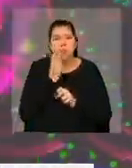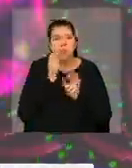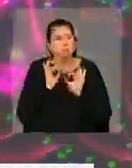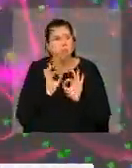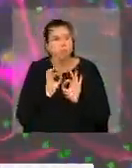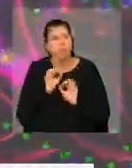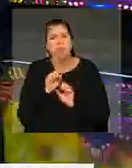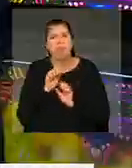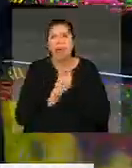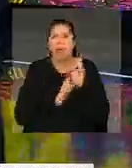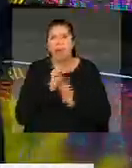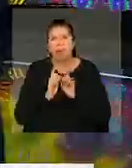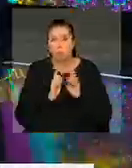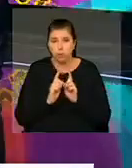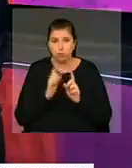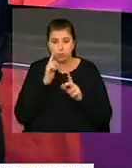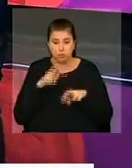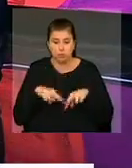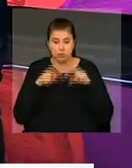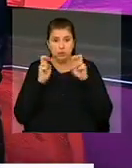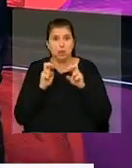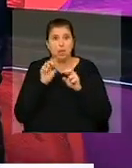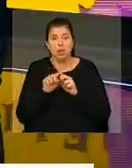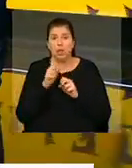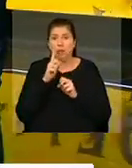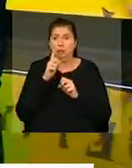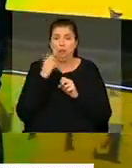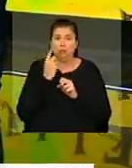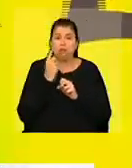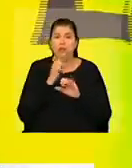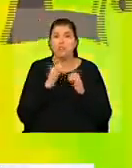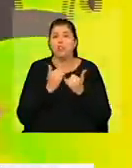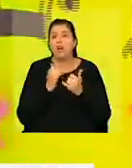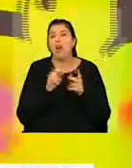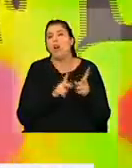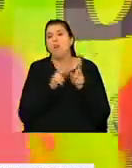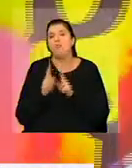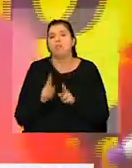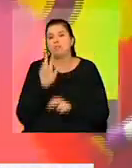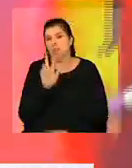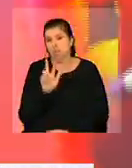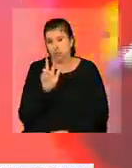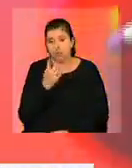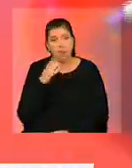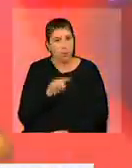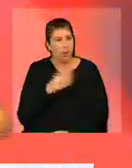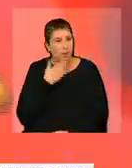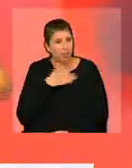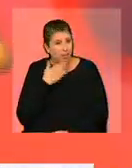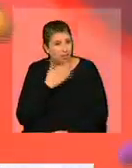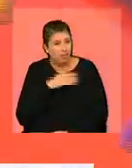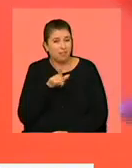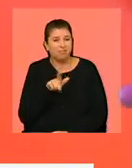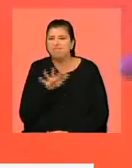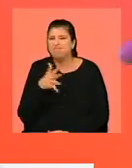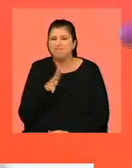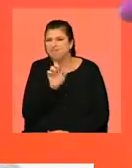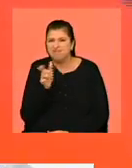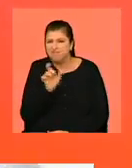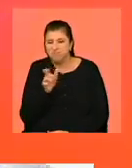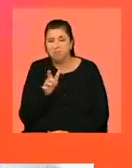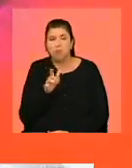están en fase 3 con la aplicación de la droga MDMA. Pero para entender el presente complejo de la psicodelia, hay que entender un poco